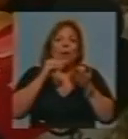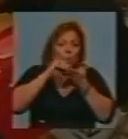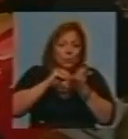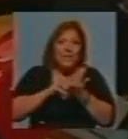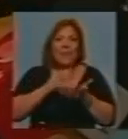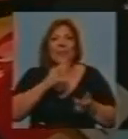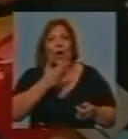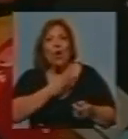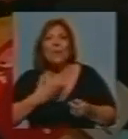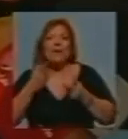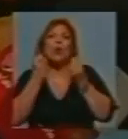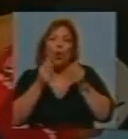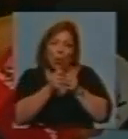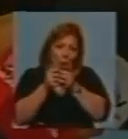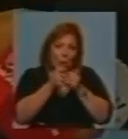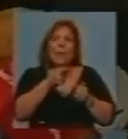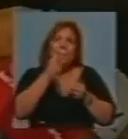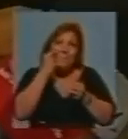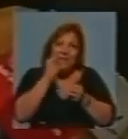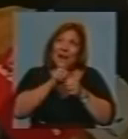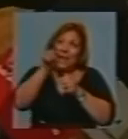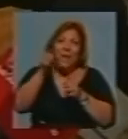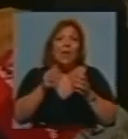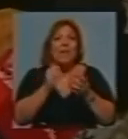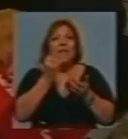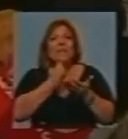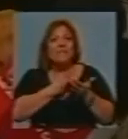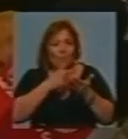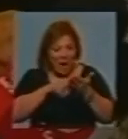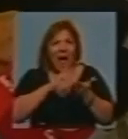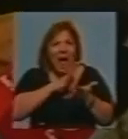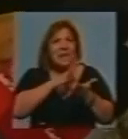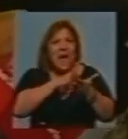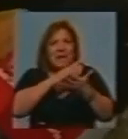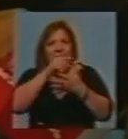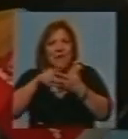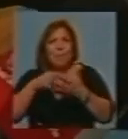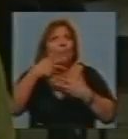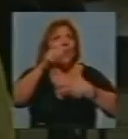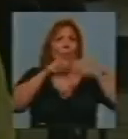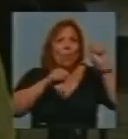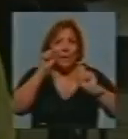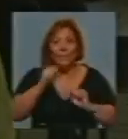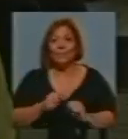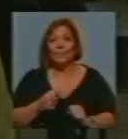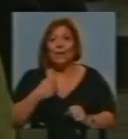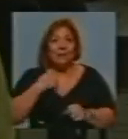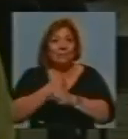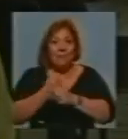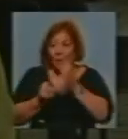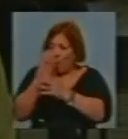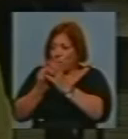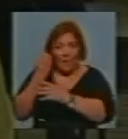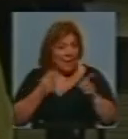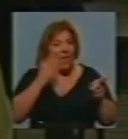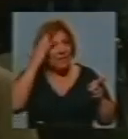y para nosotros es muy importante promover todo lo que tenga que ver con el uso de la infraestructura que nosotros mismos estamos desarrollando, ¿verdad? Algunas de las instituciones